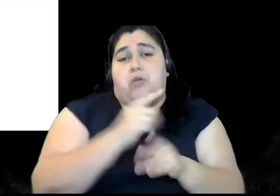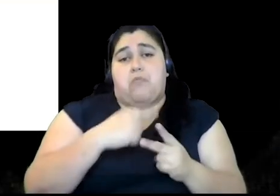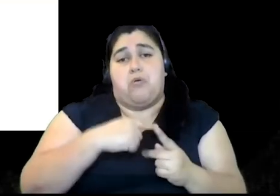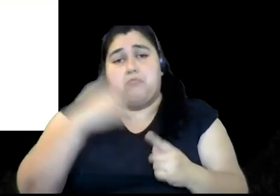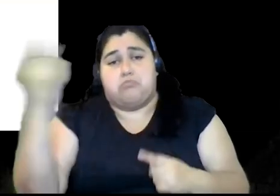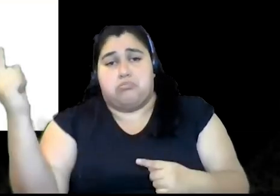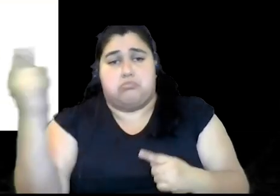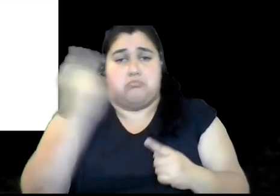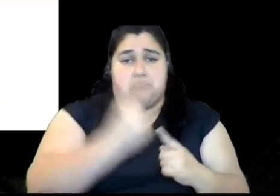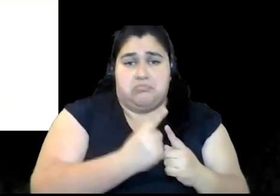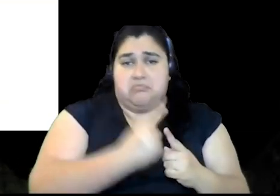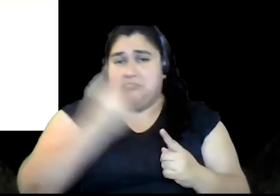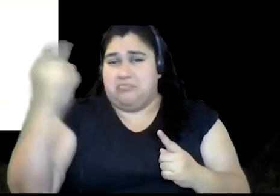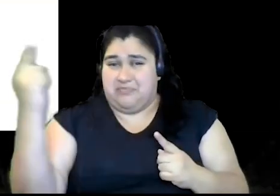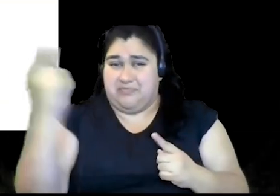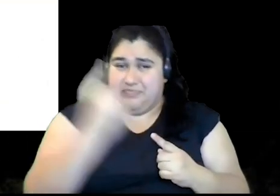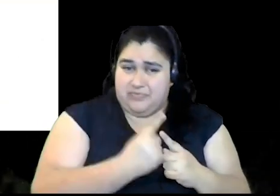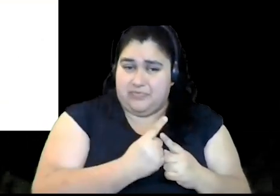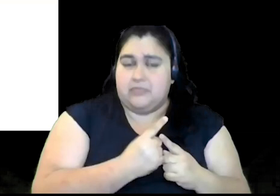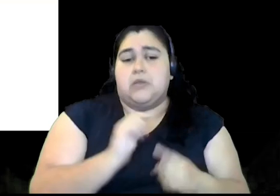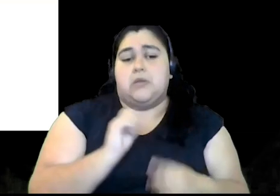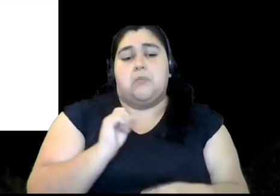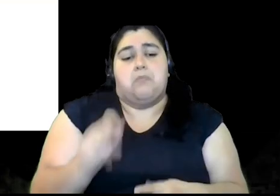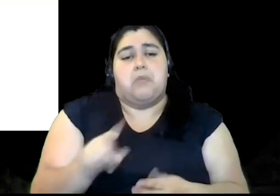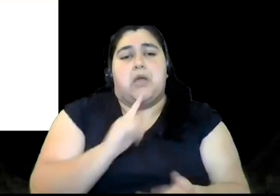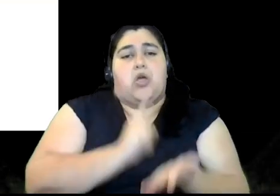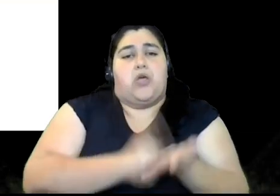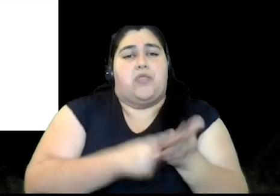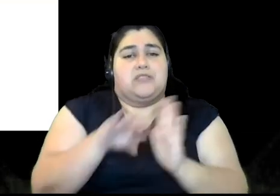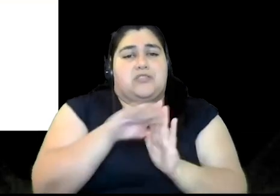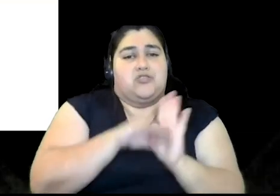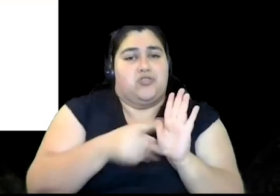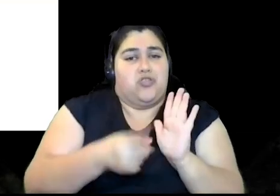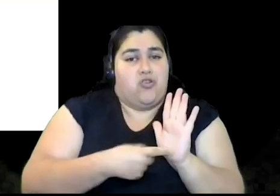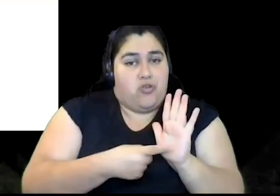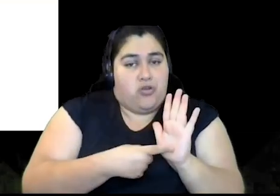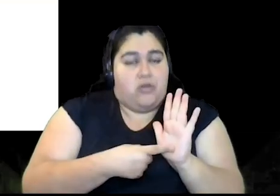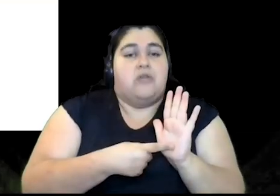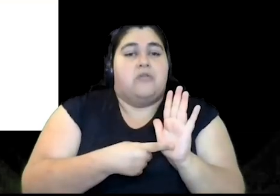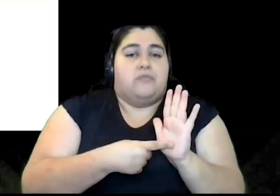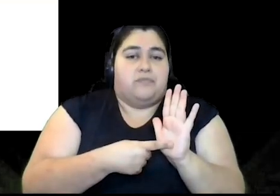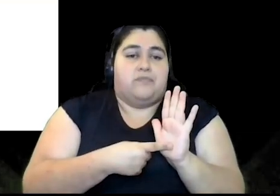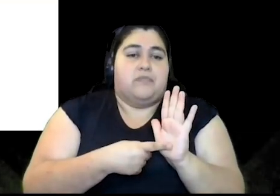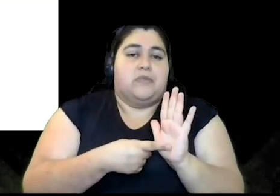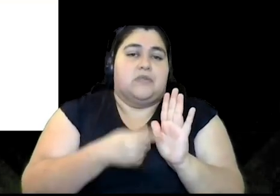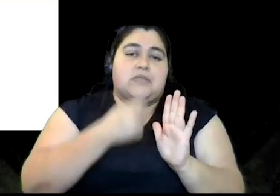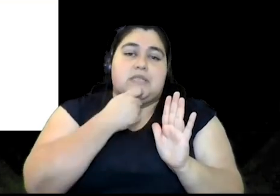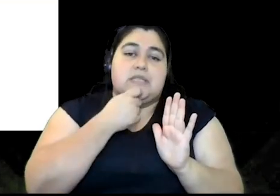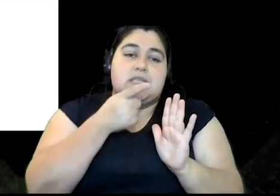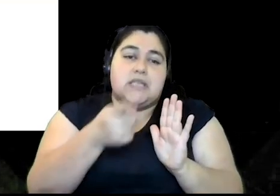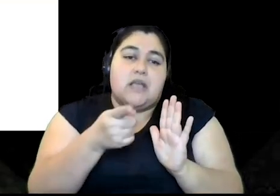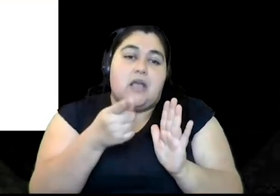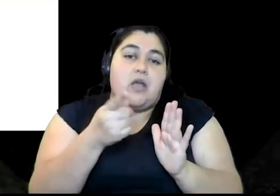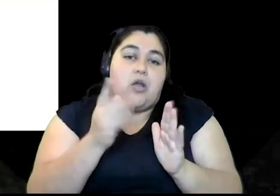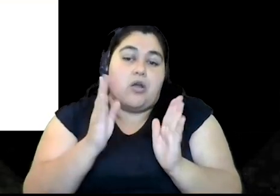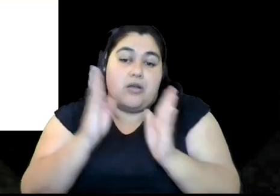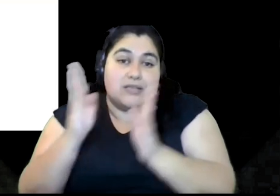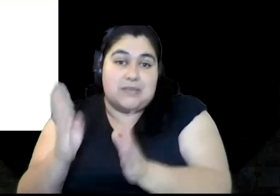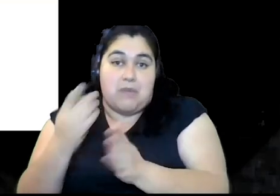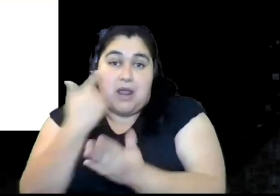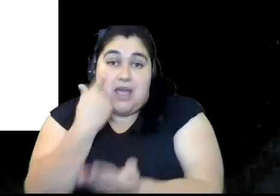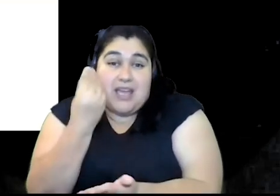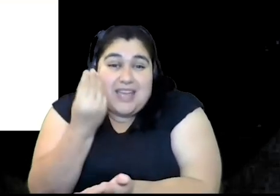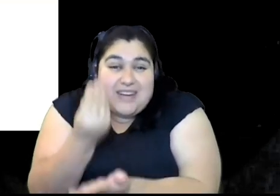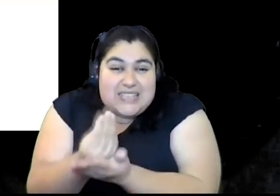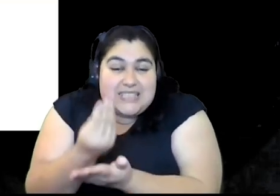en la residencia, pero por autonomía del derecho tributario, una cosa es la residencia